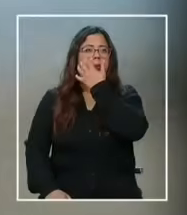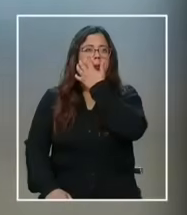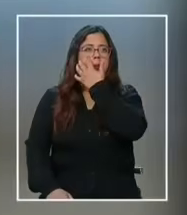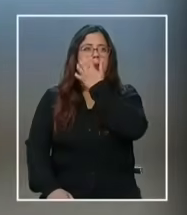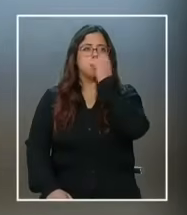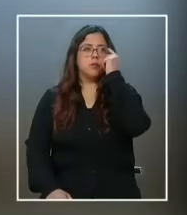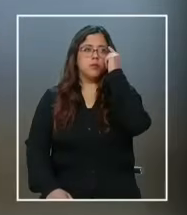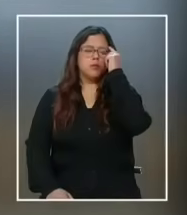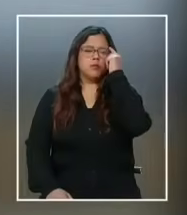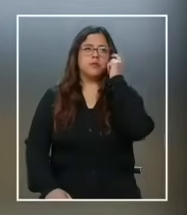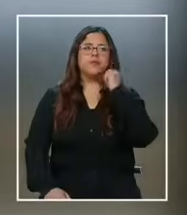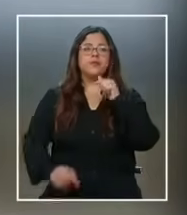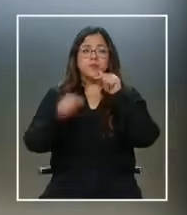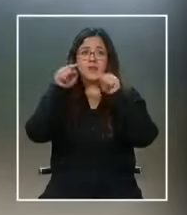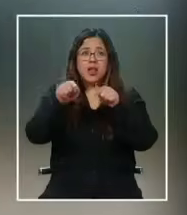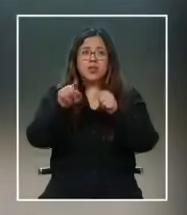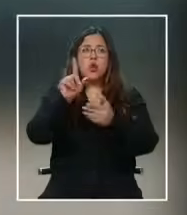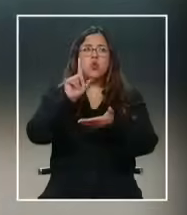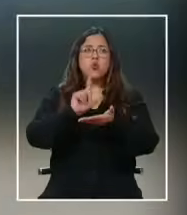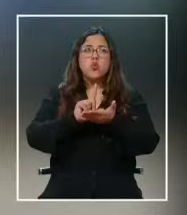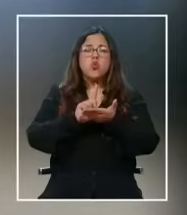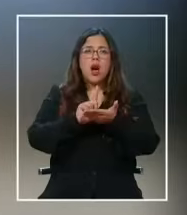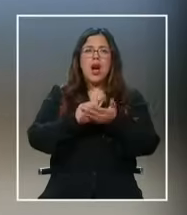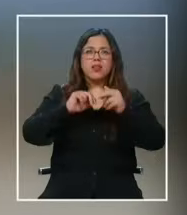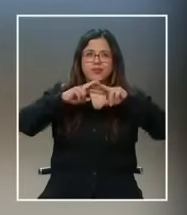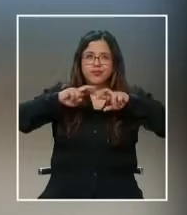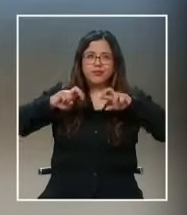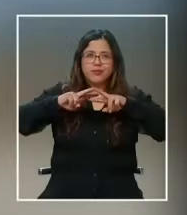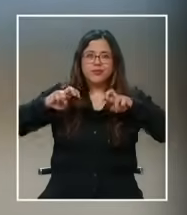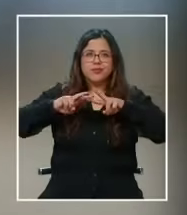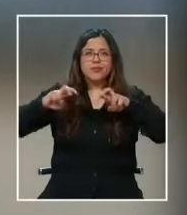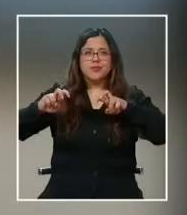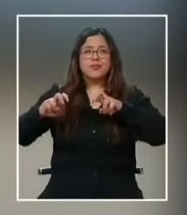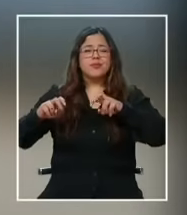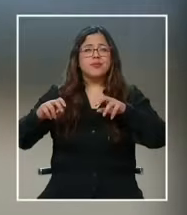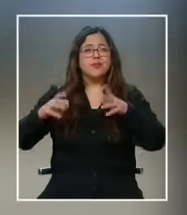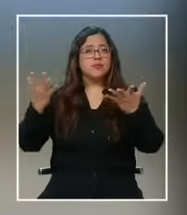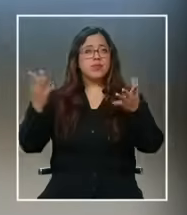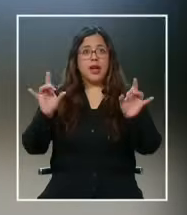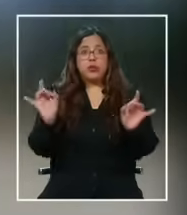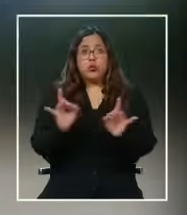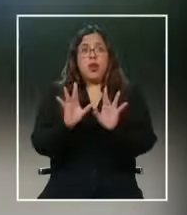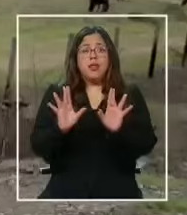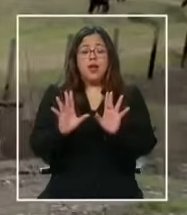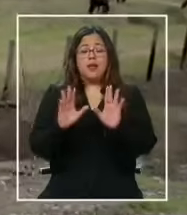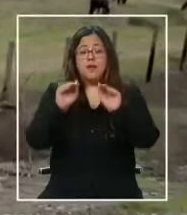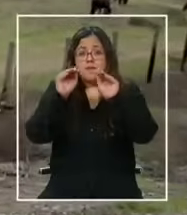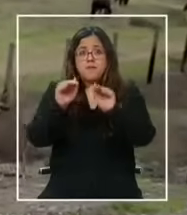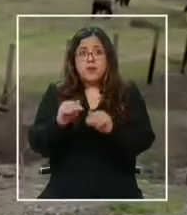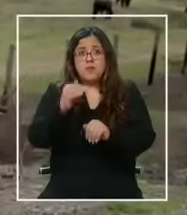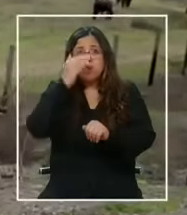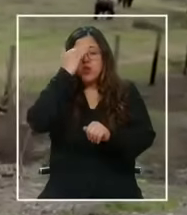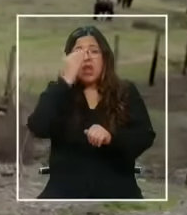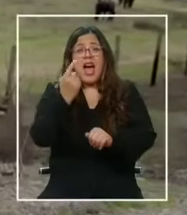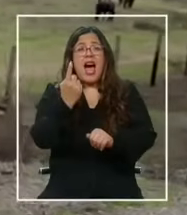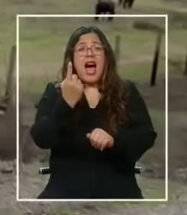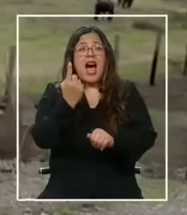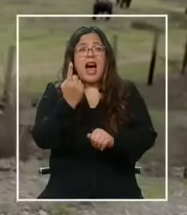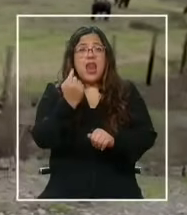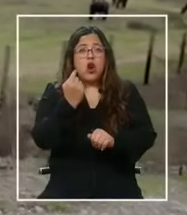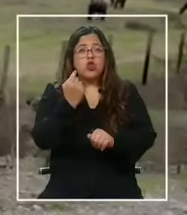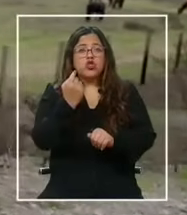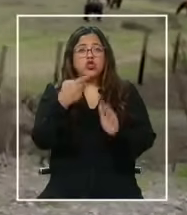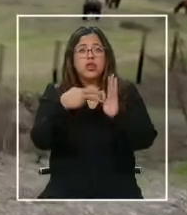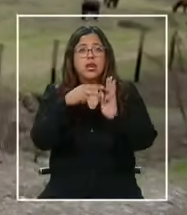febrero Este es un lugar de interés para los peritajes porque coincidentemente en esa misma jornada a las 11:50